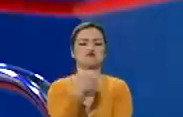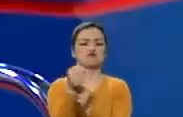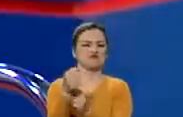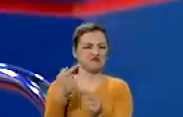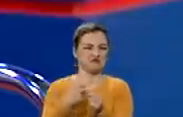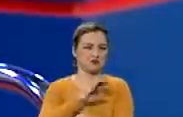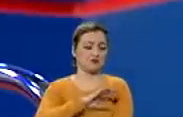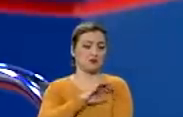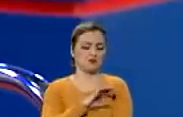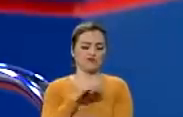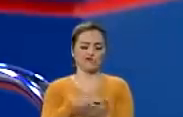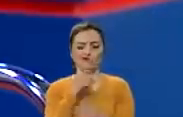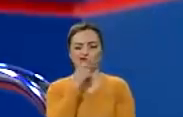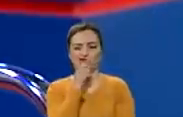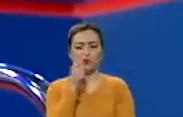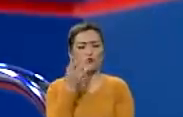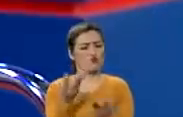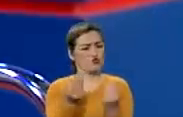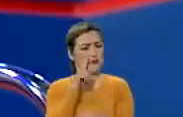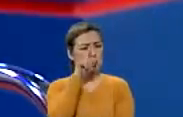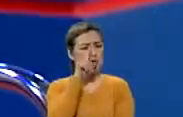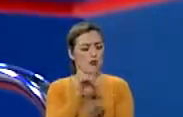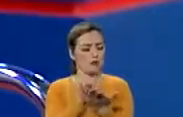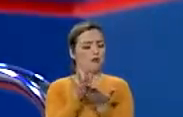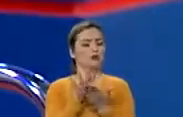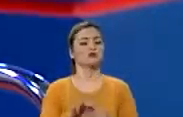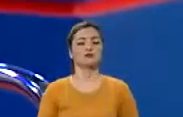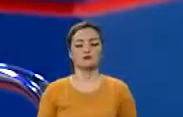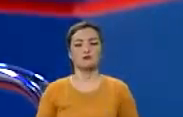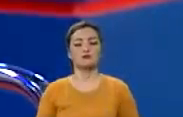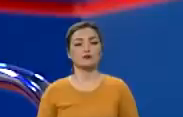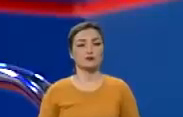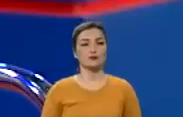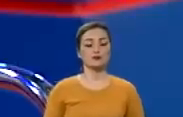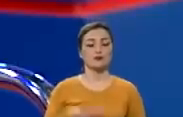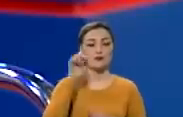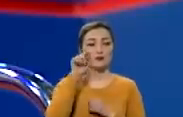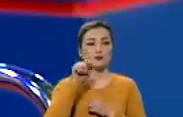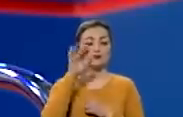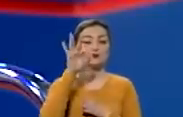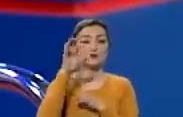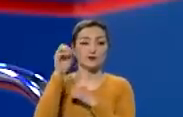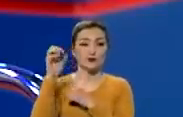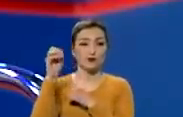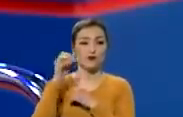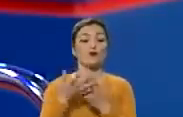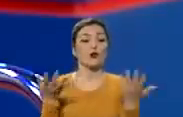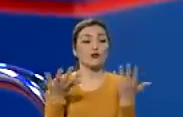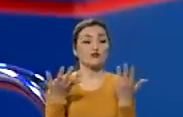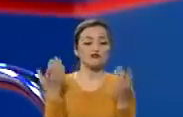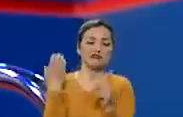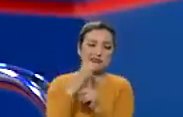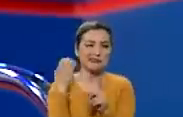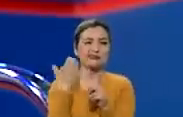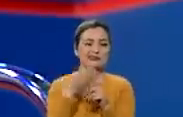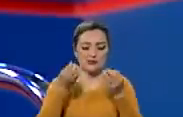institución con miras a eliminar el exceso de funcionarios que laboran en este sitio que actualmente bordean los 1.900. Esto en medio de las críticas